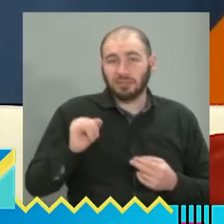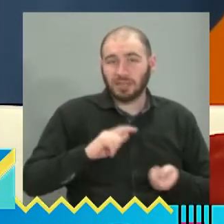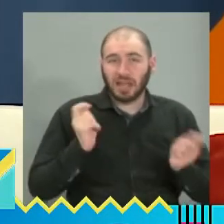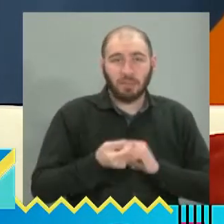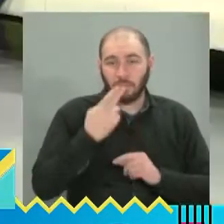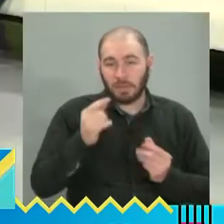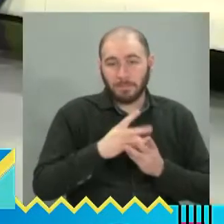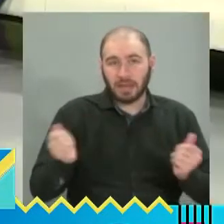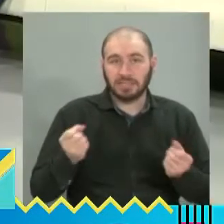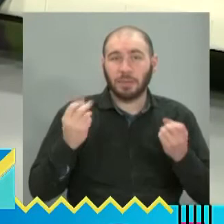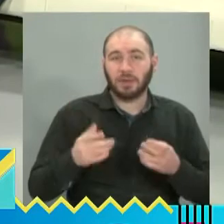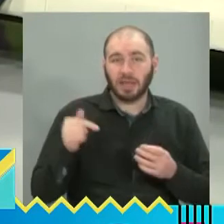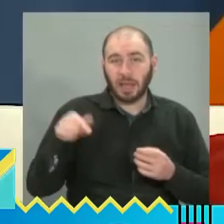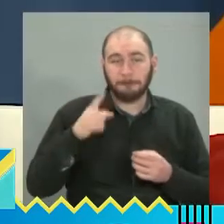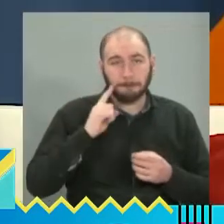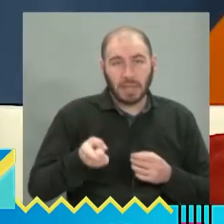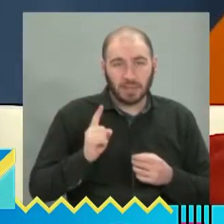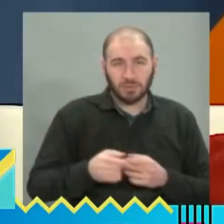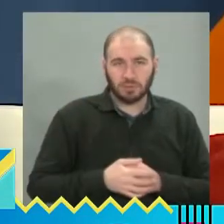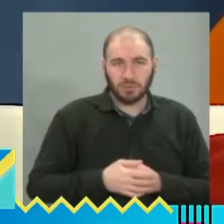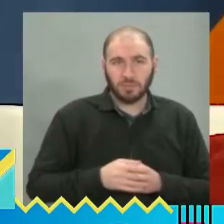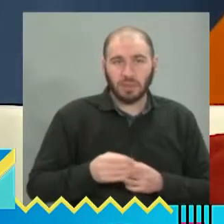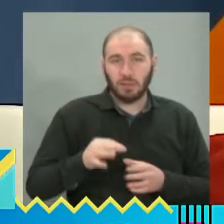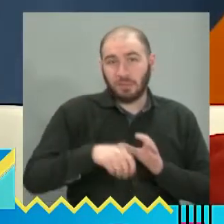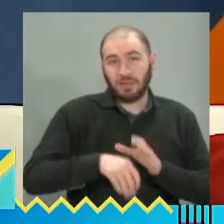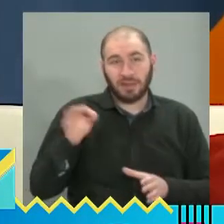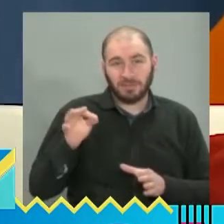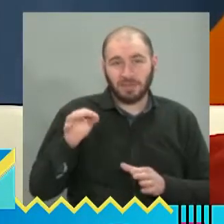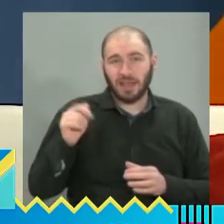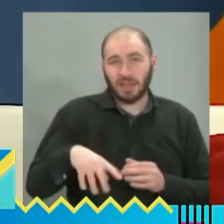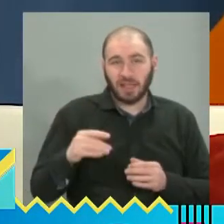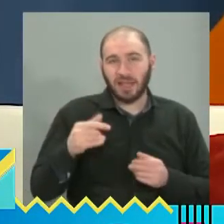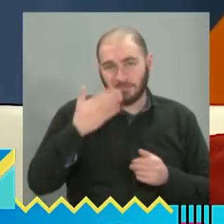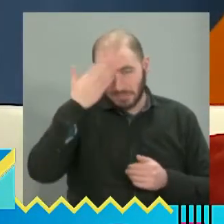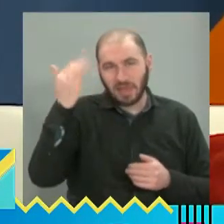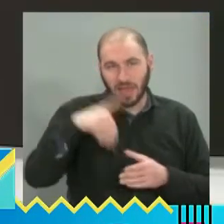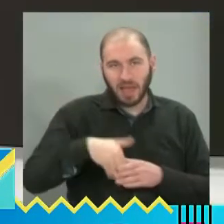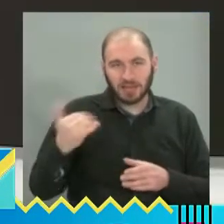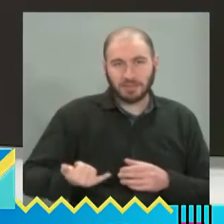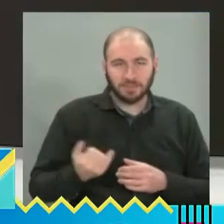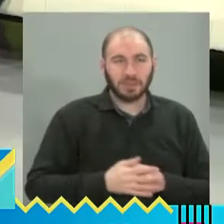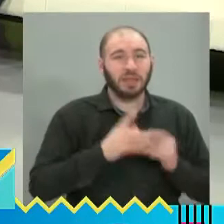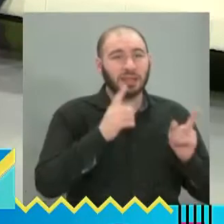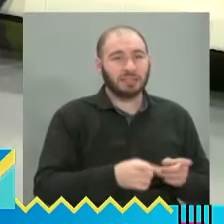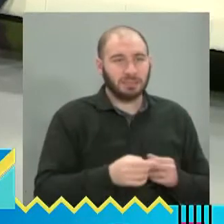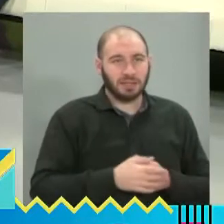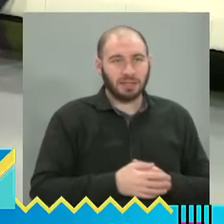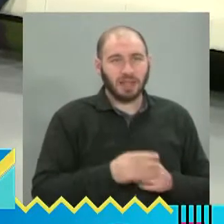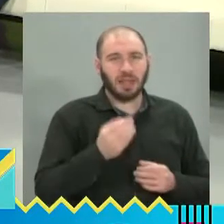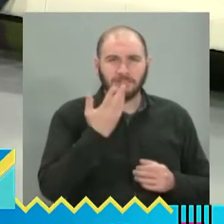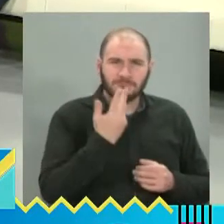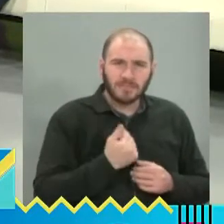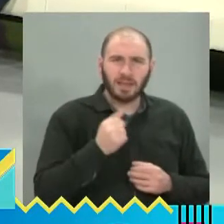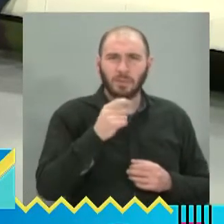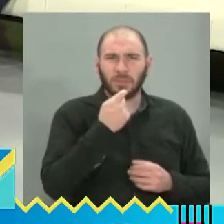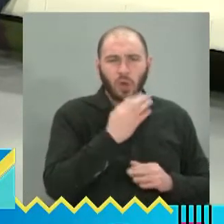es dejar de fumar, porque eso tenés altos números en una rifa de tener alguna de esas enfermedades. Y sobre todo el de disfrutar, cuando